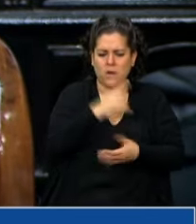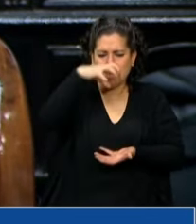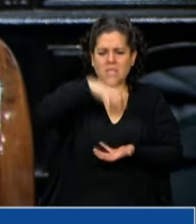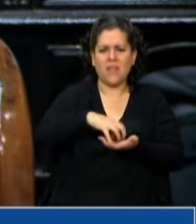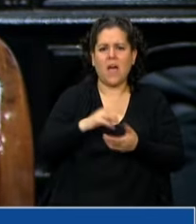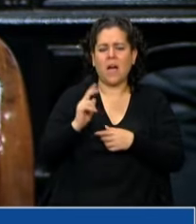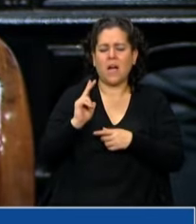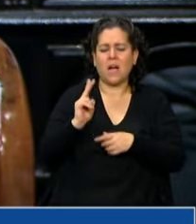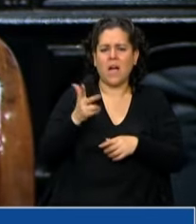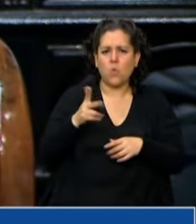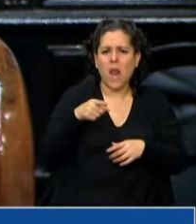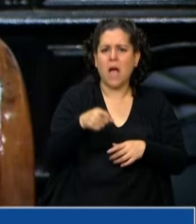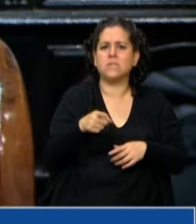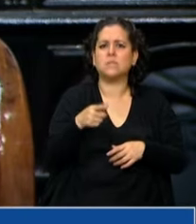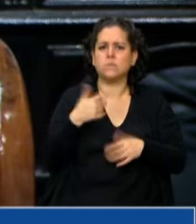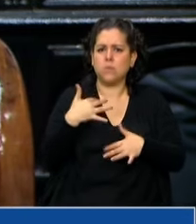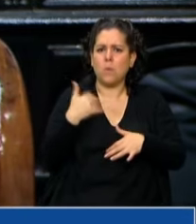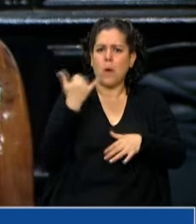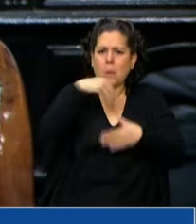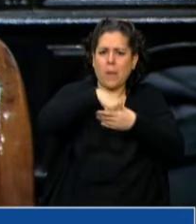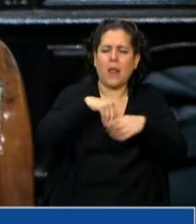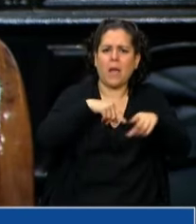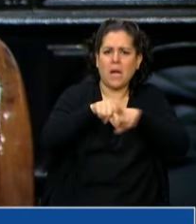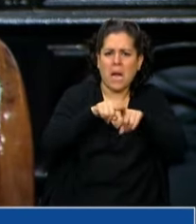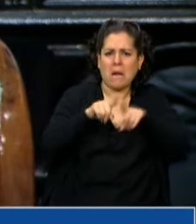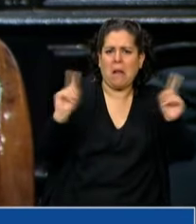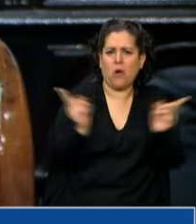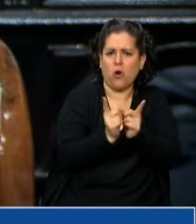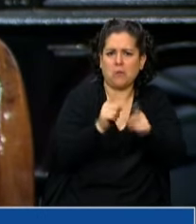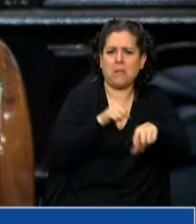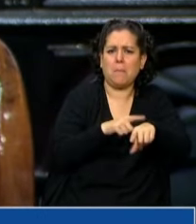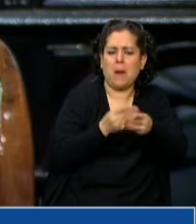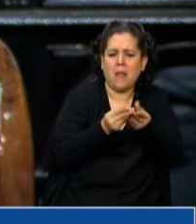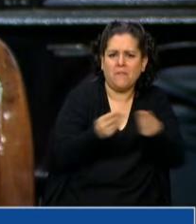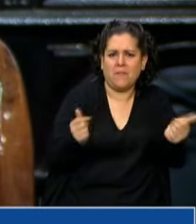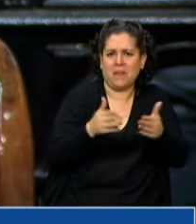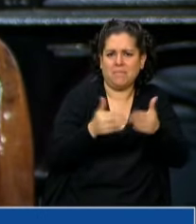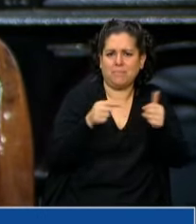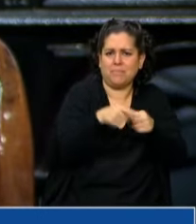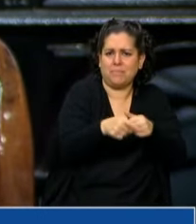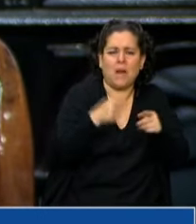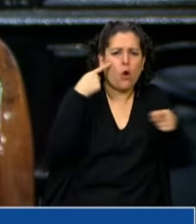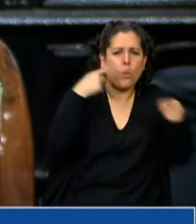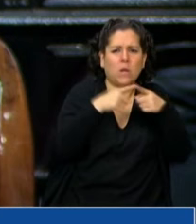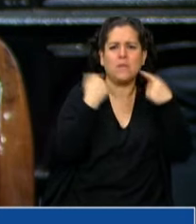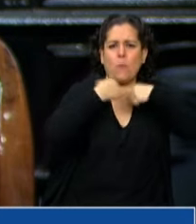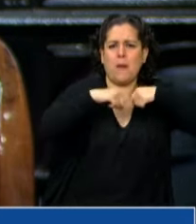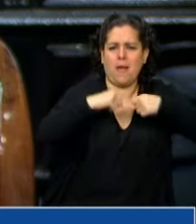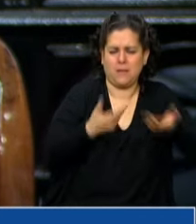tenga distintas ofertas educativas, carreras cortas que puedan terminar con práctica